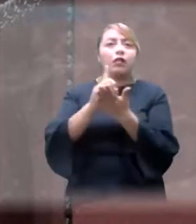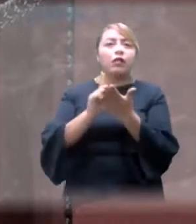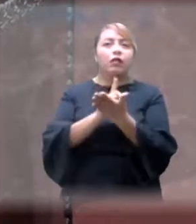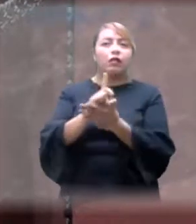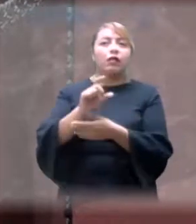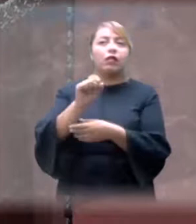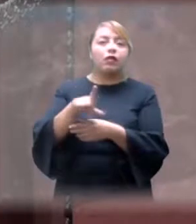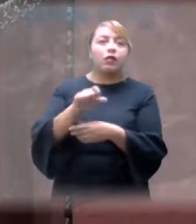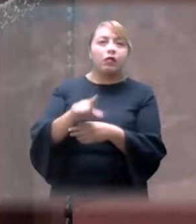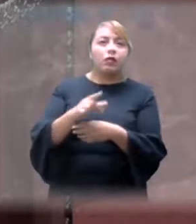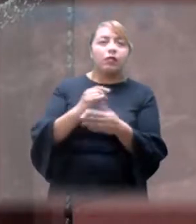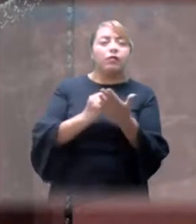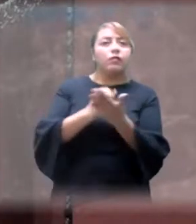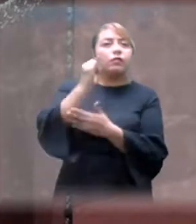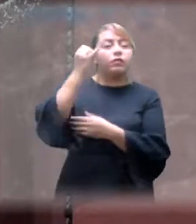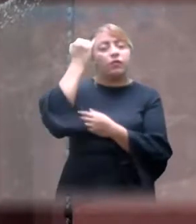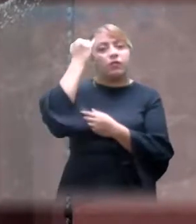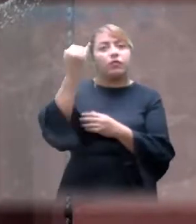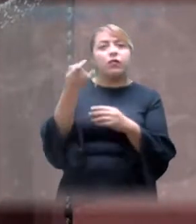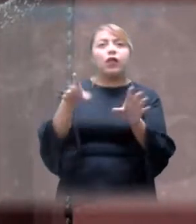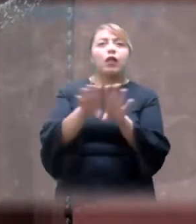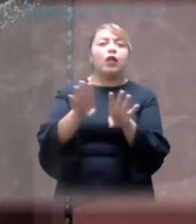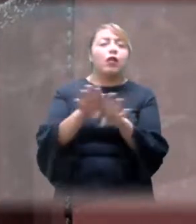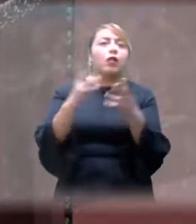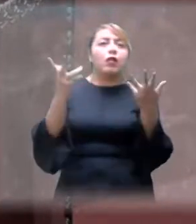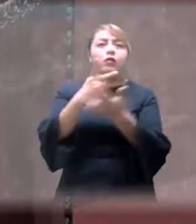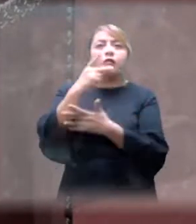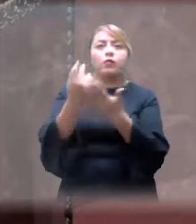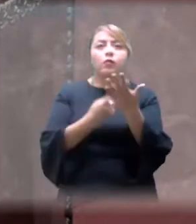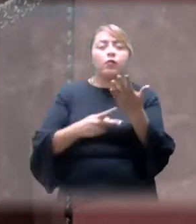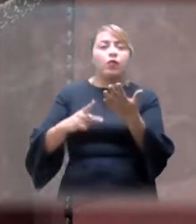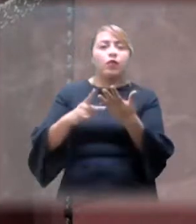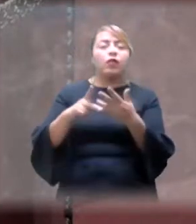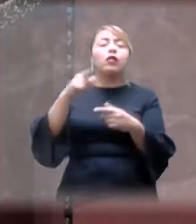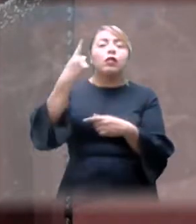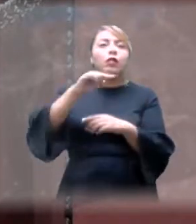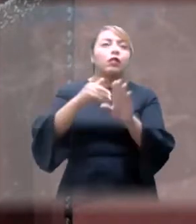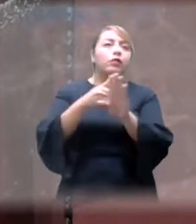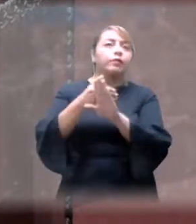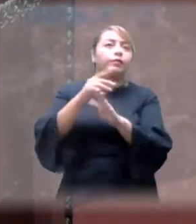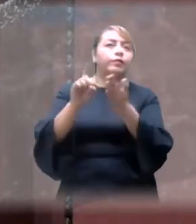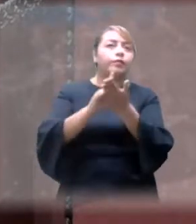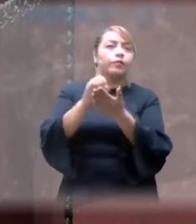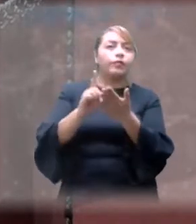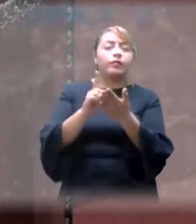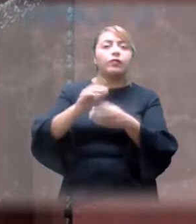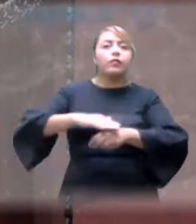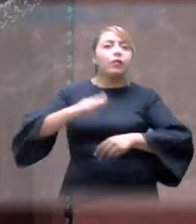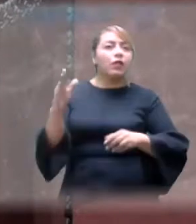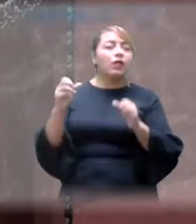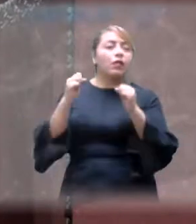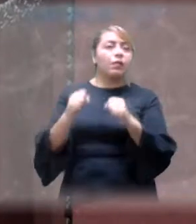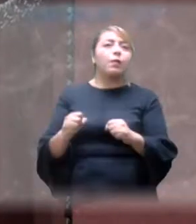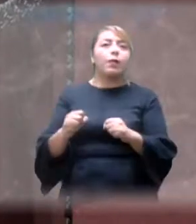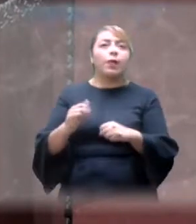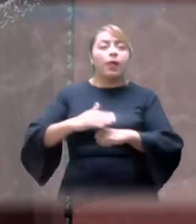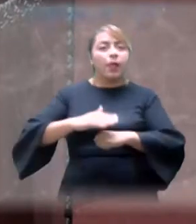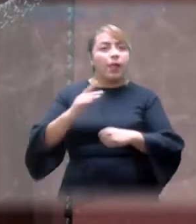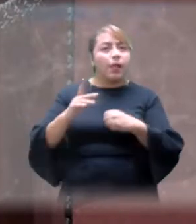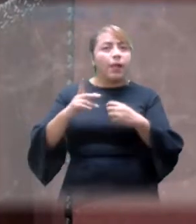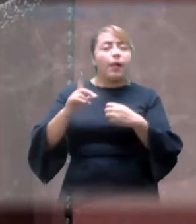mediante la propuesta de que en el diseño de los programas contra las adicciones se le dé prioridad a los